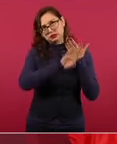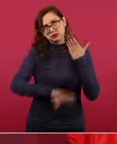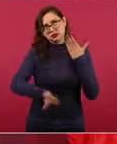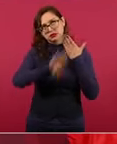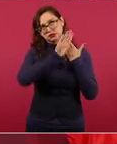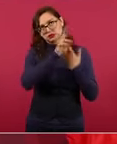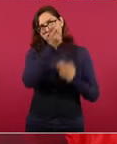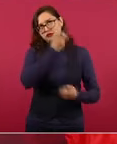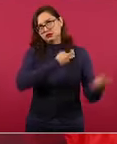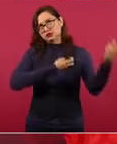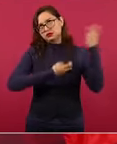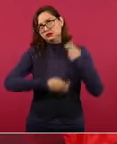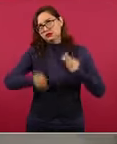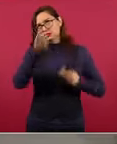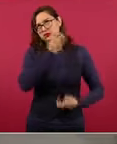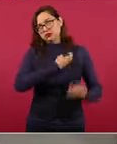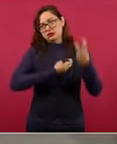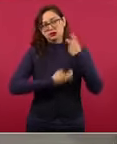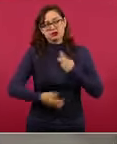conservadores